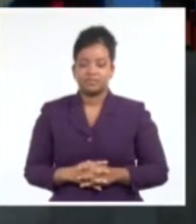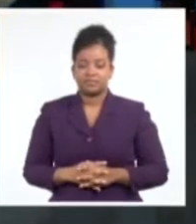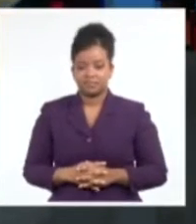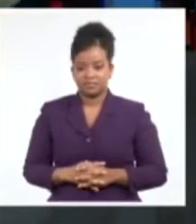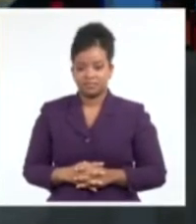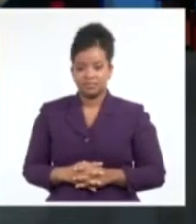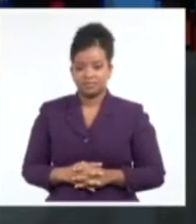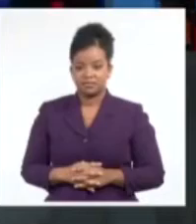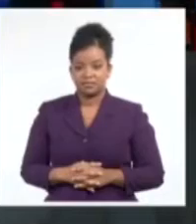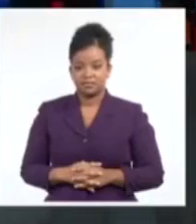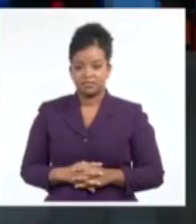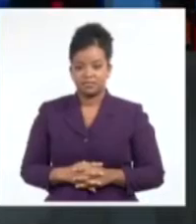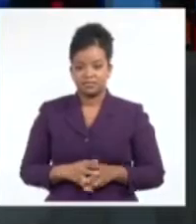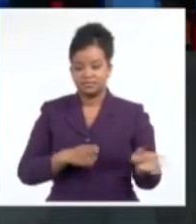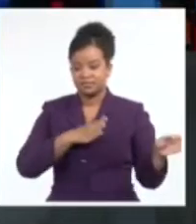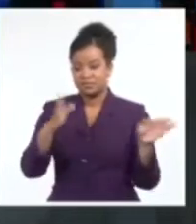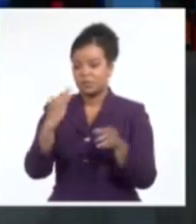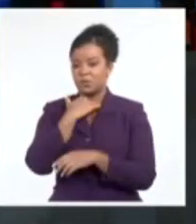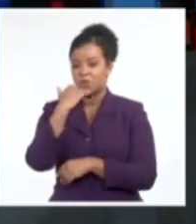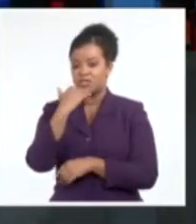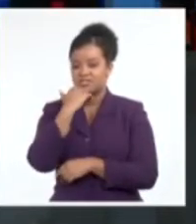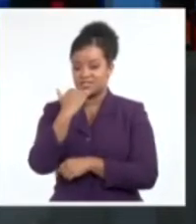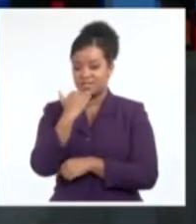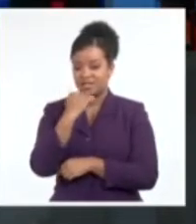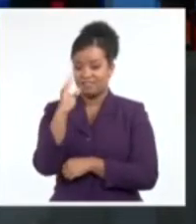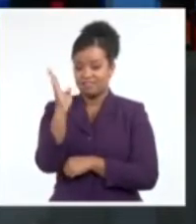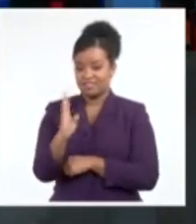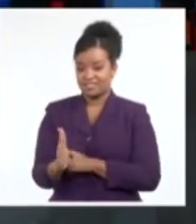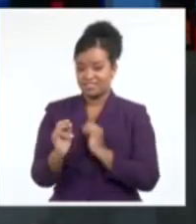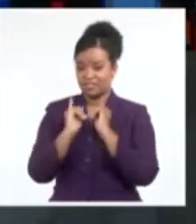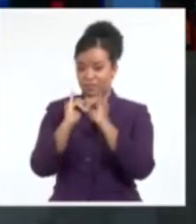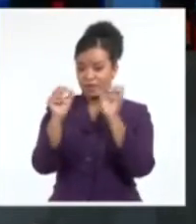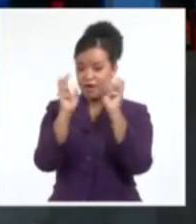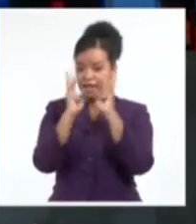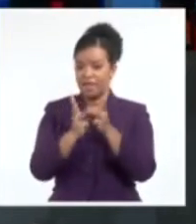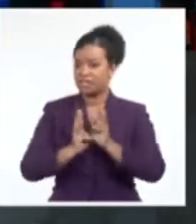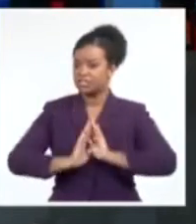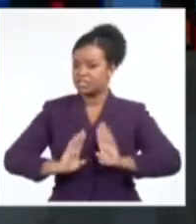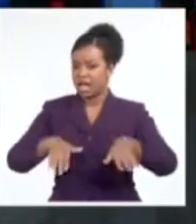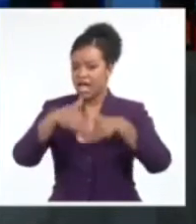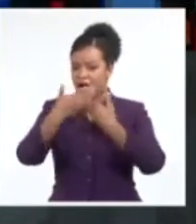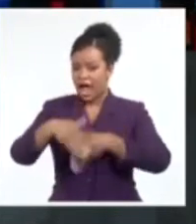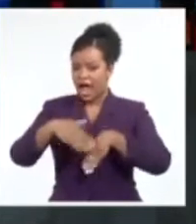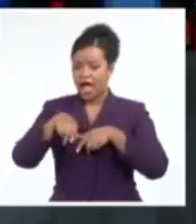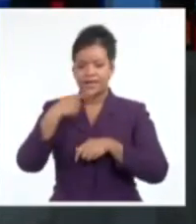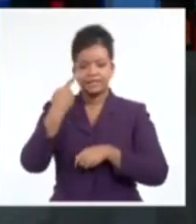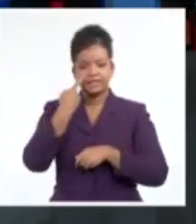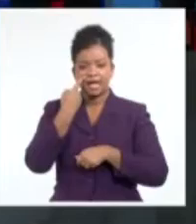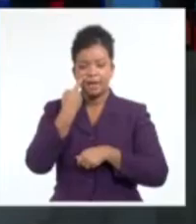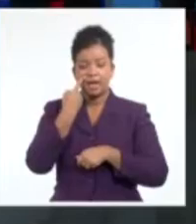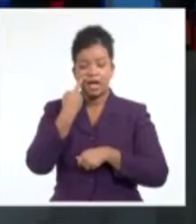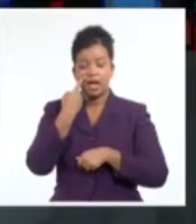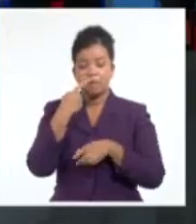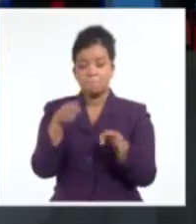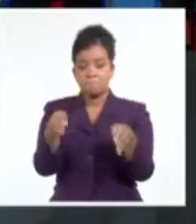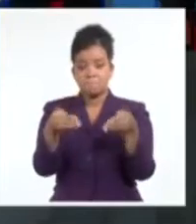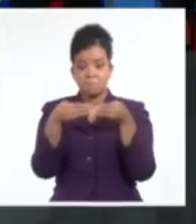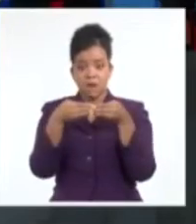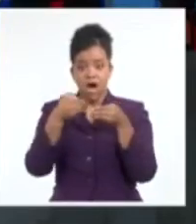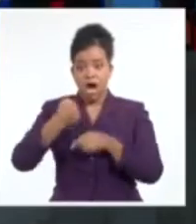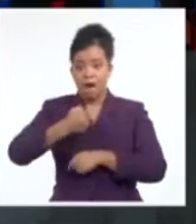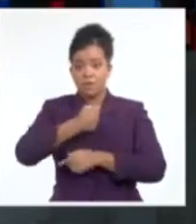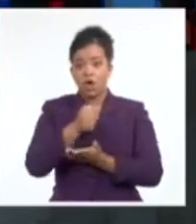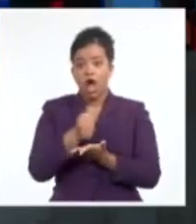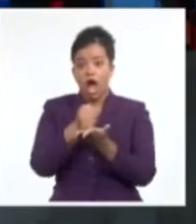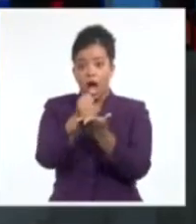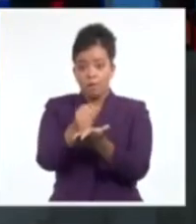Y la Policía de Carreteras de Brasil informó en sus redes digitales que ya fueron desbloqueadas las vías que mantenían obstruidas camioneros en apoyo al presidente